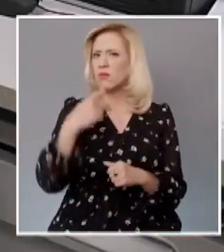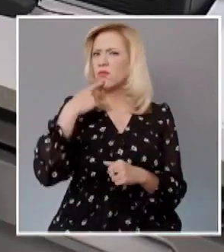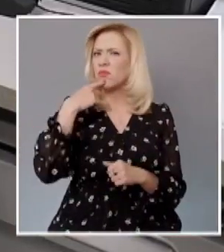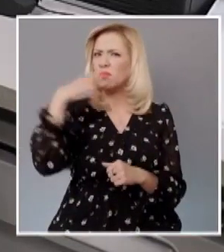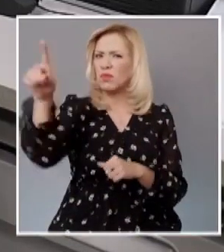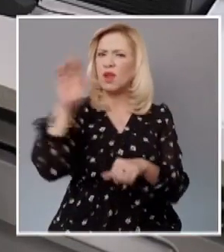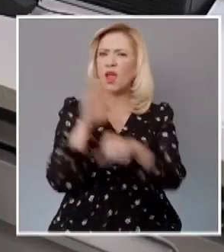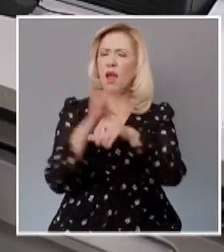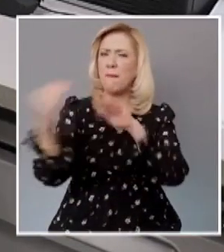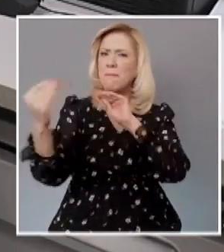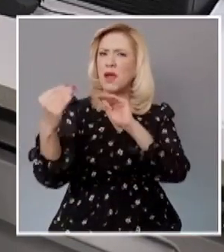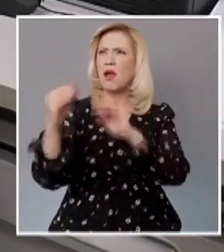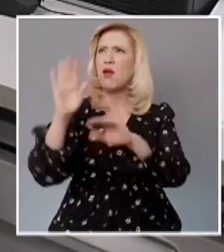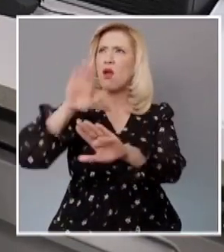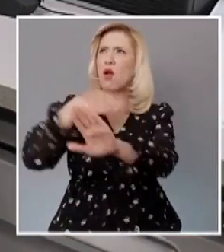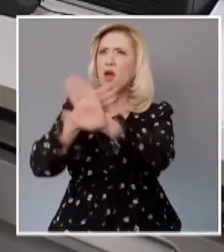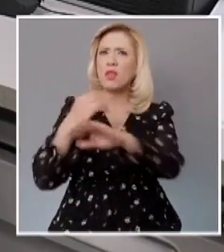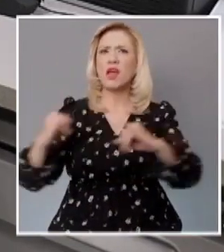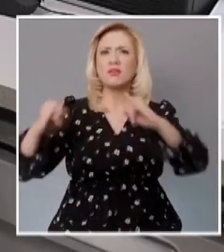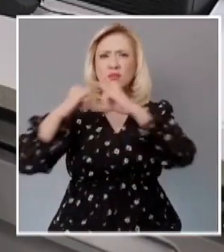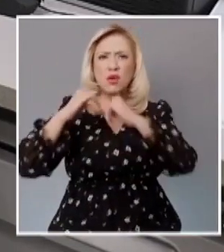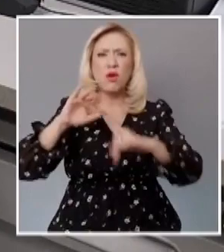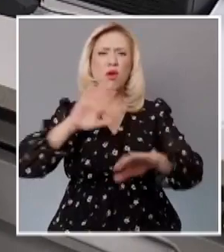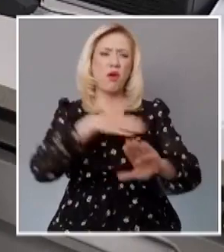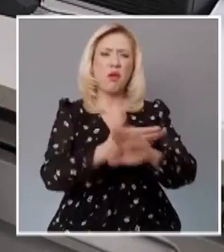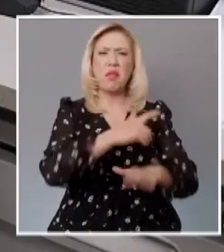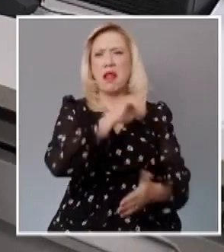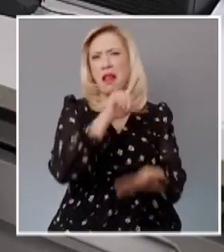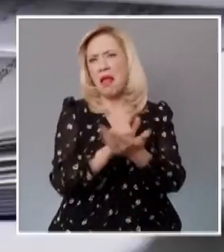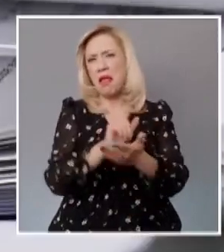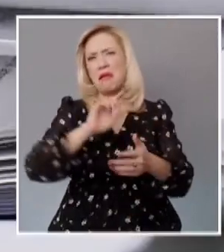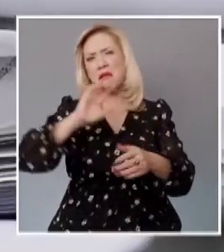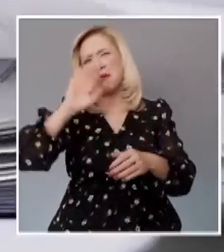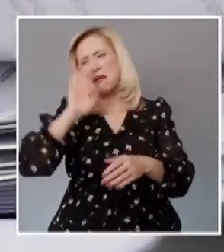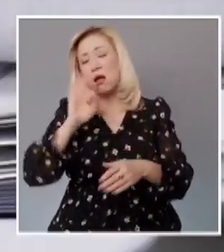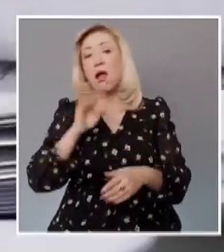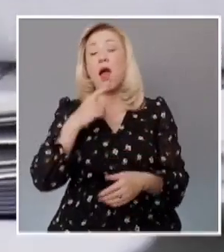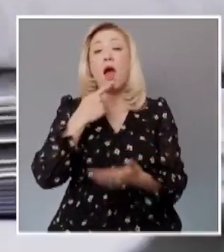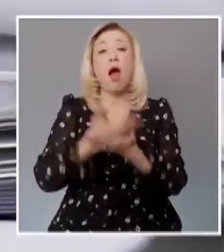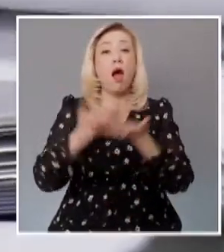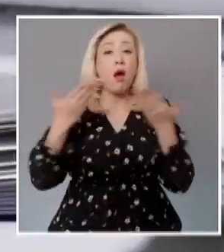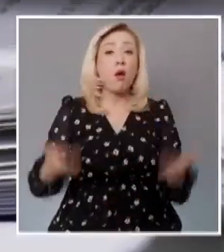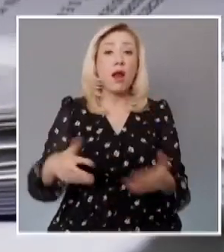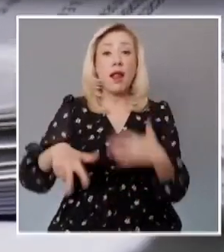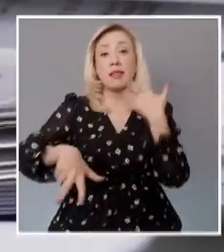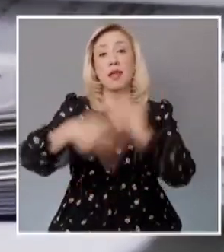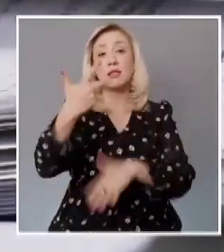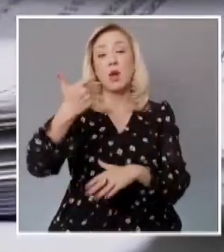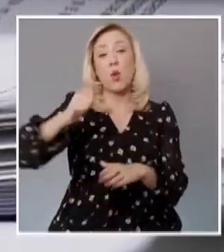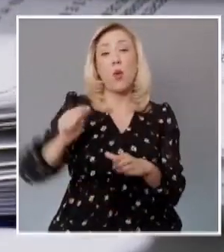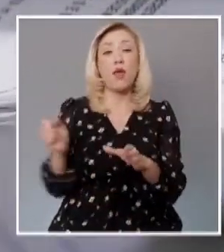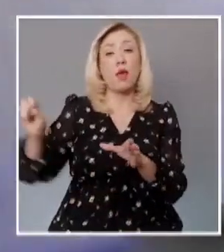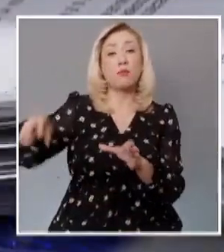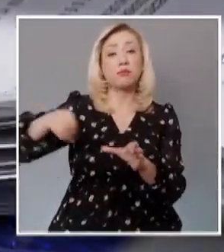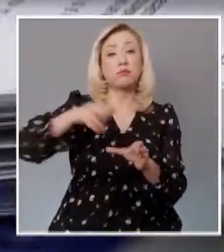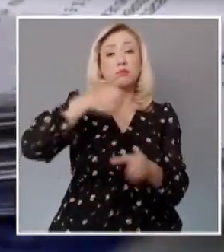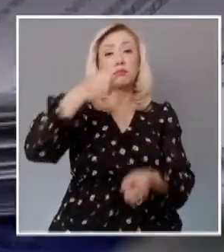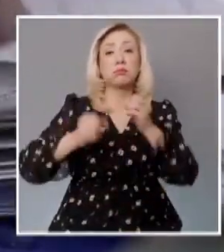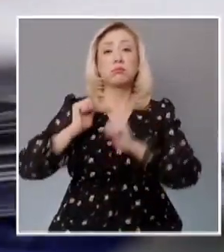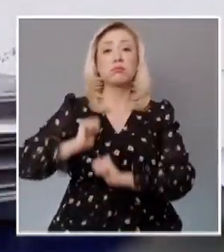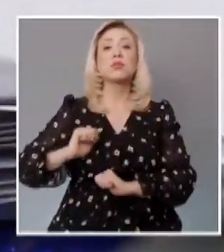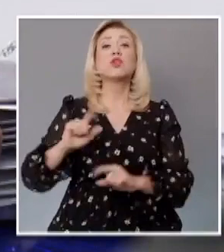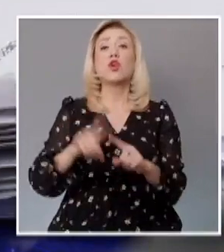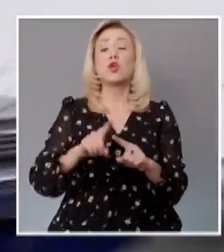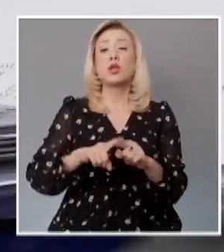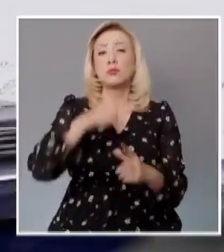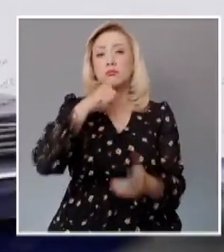reclame dicha disposición, que extingue 13 de 14 fideicomisos del Poder Judicial, deberán presentarse en la oficina de correspondencia común